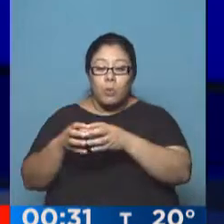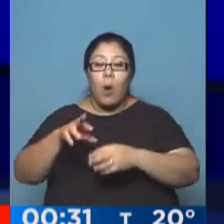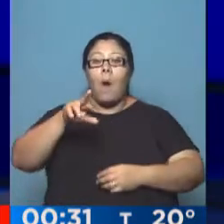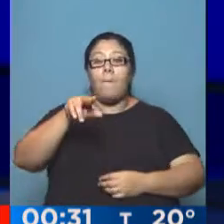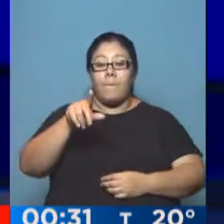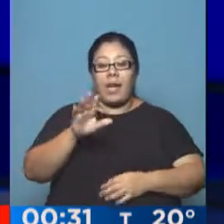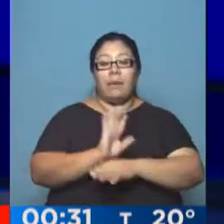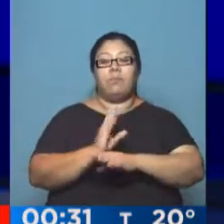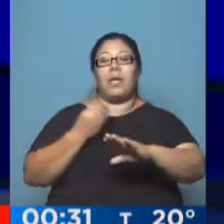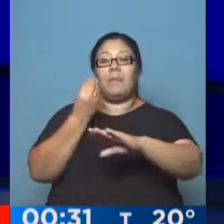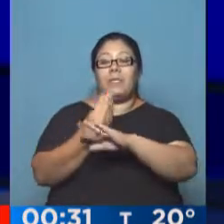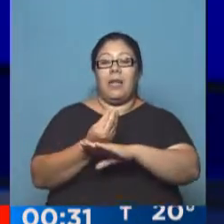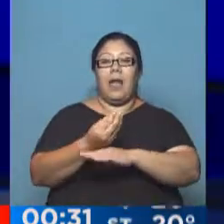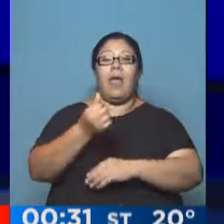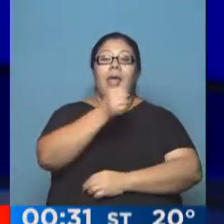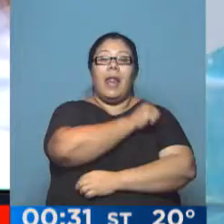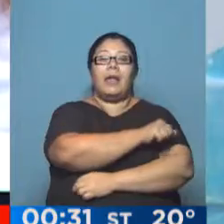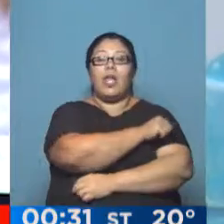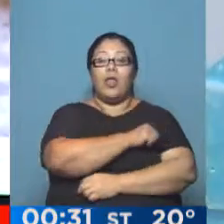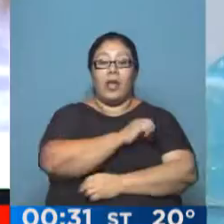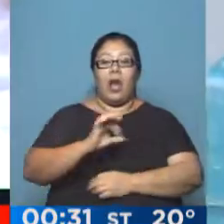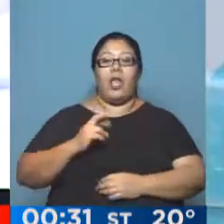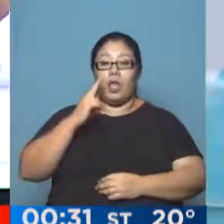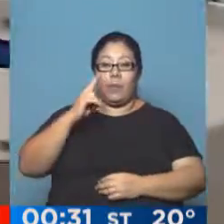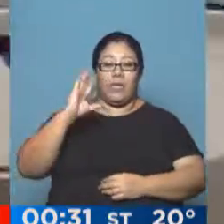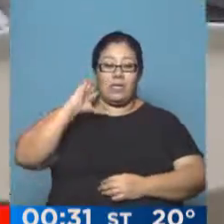van a representar en Río de Janeiro 2016.